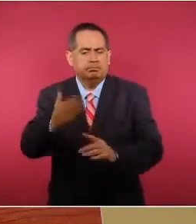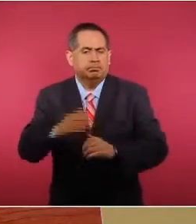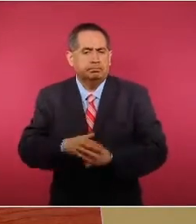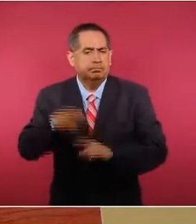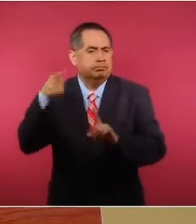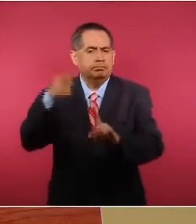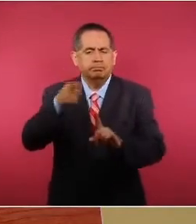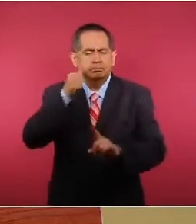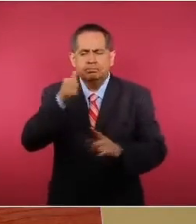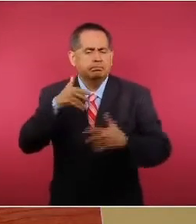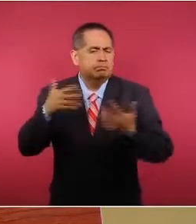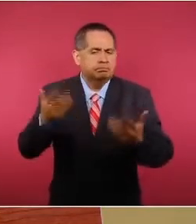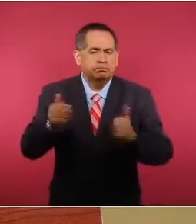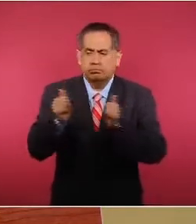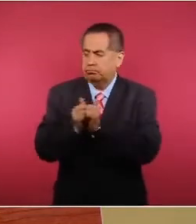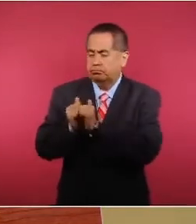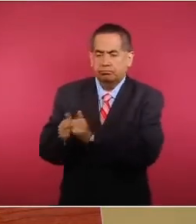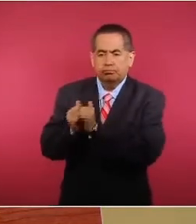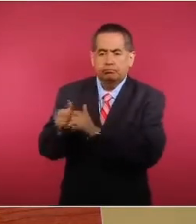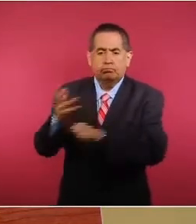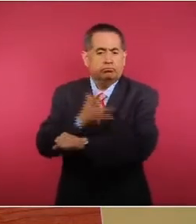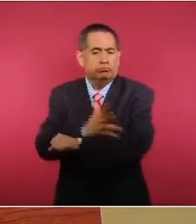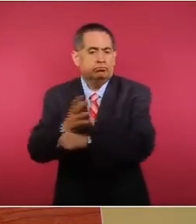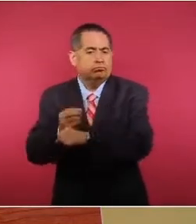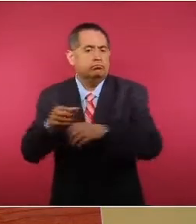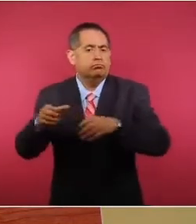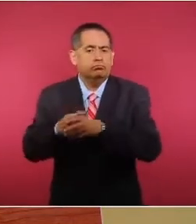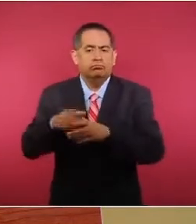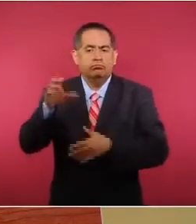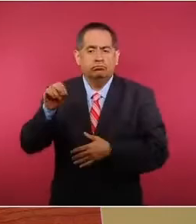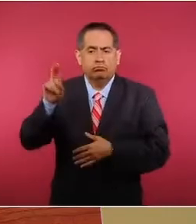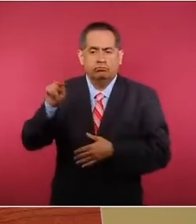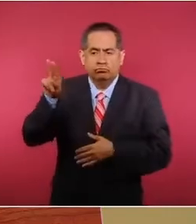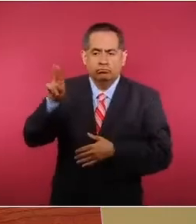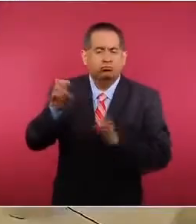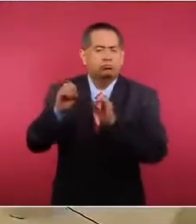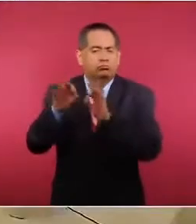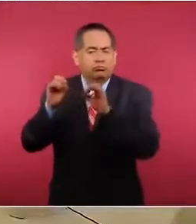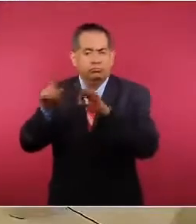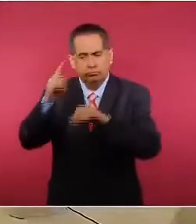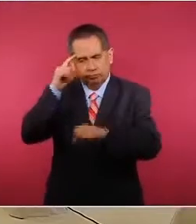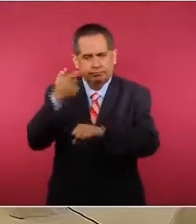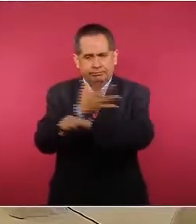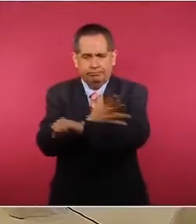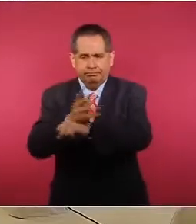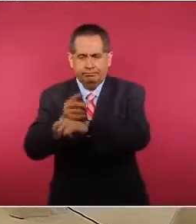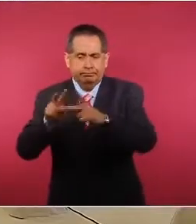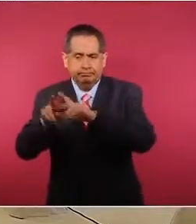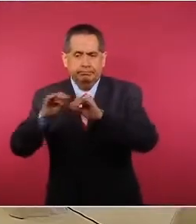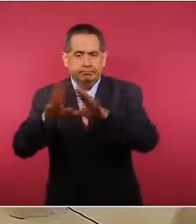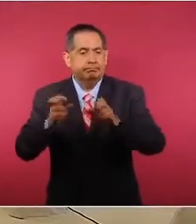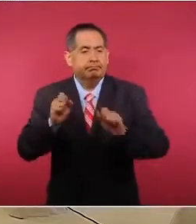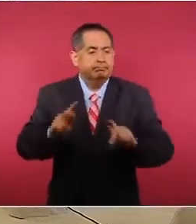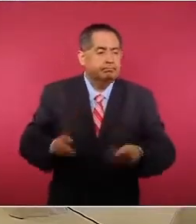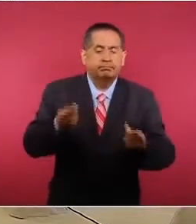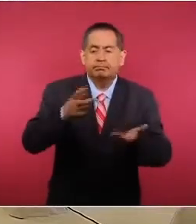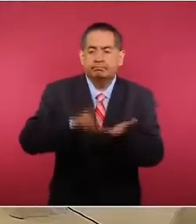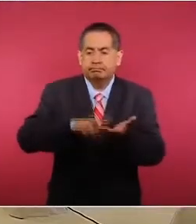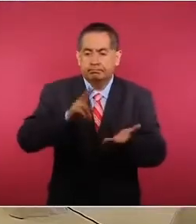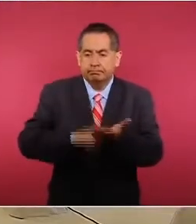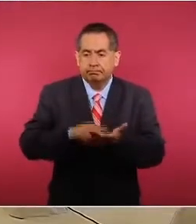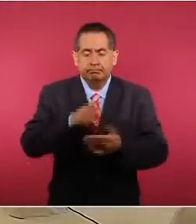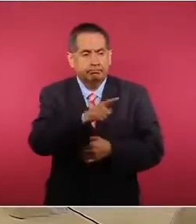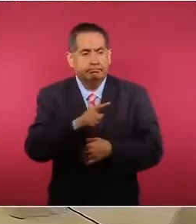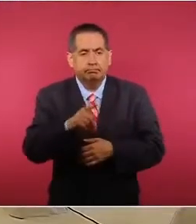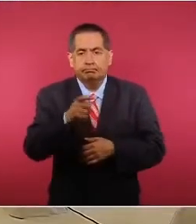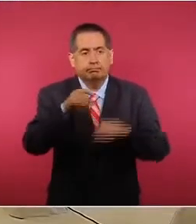contando con el acompañamiento de la Oficina de Transparencia de las Naciones Unidas y a un precio de venta que en ningún